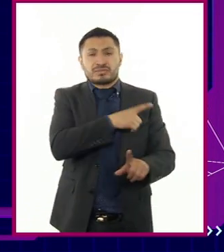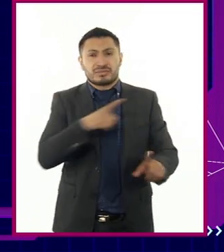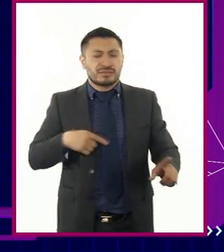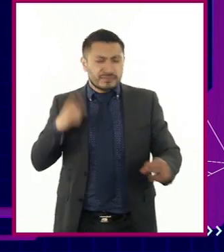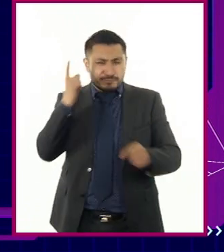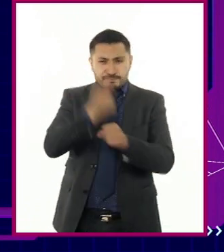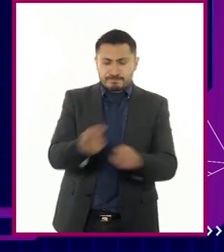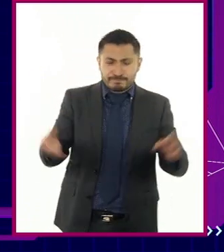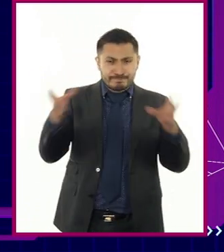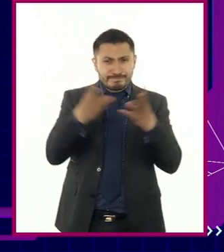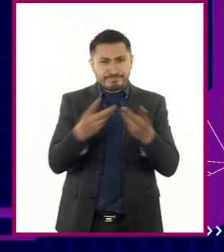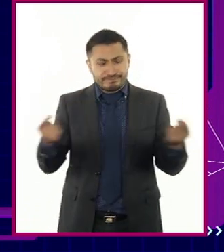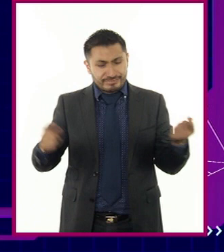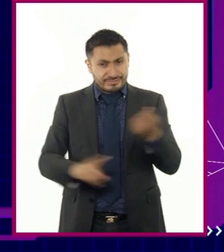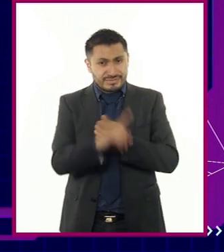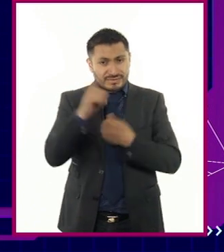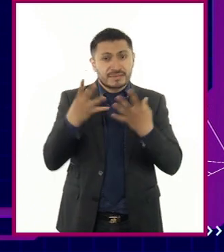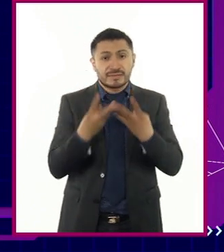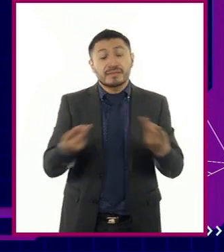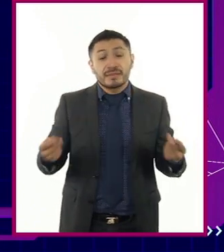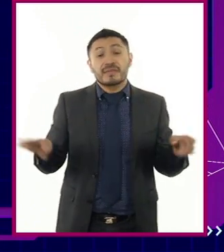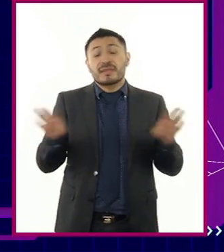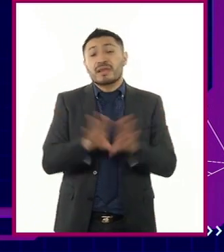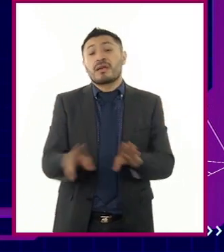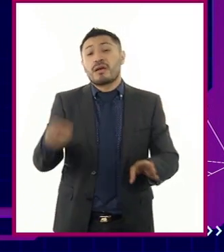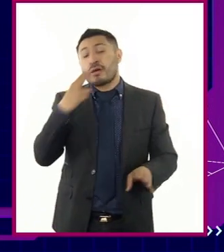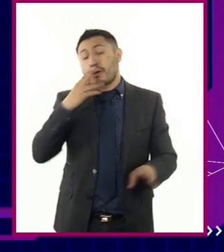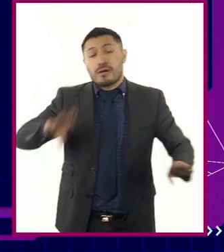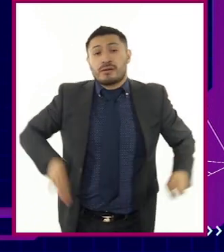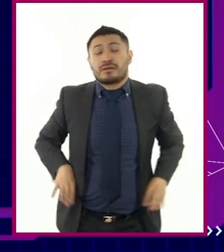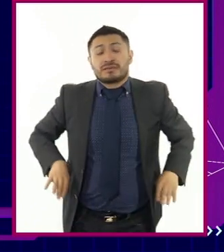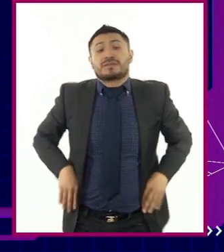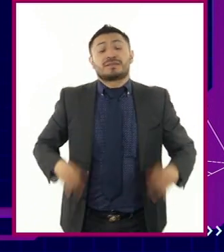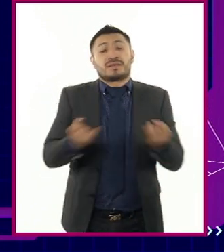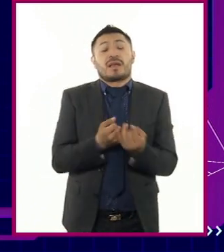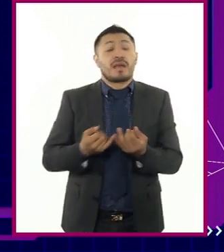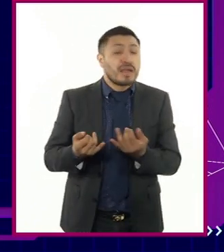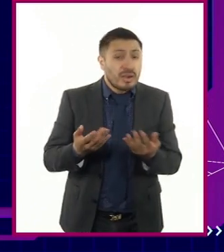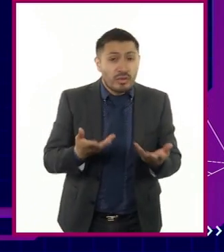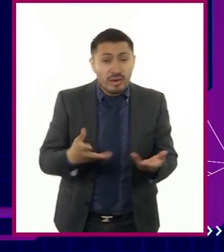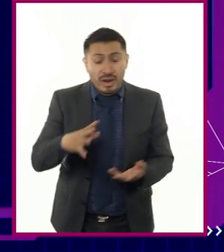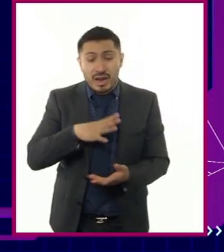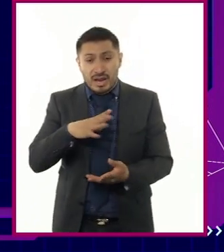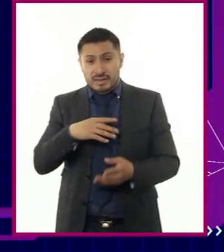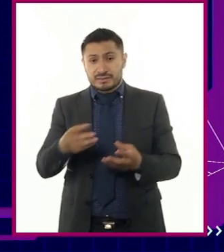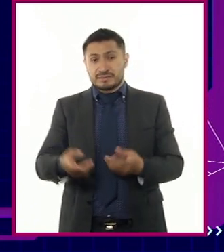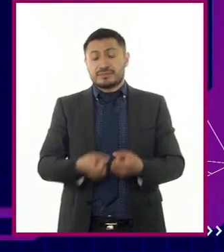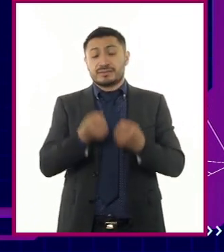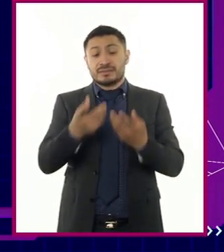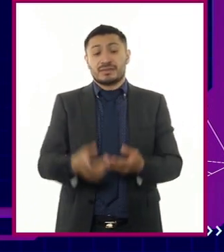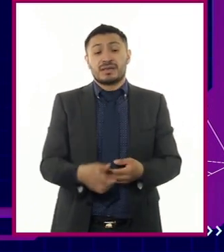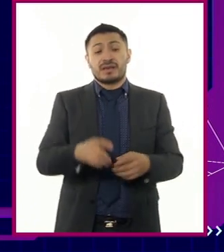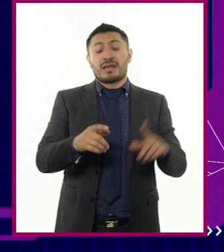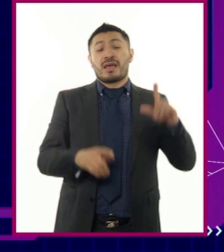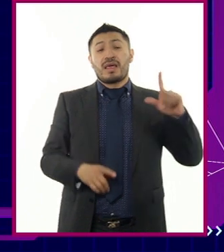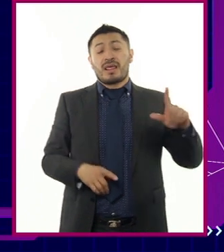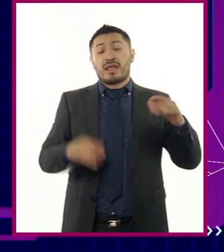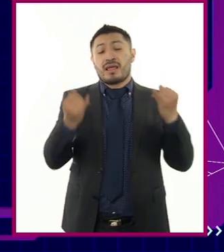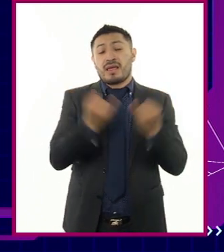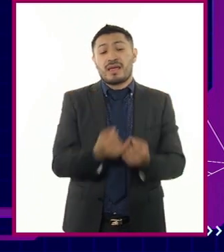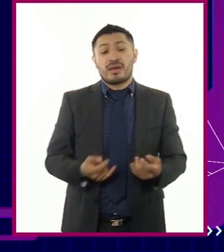de la expresión original. Aplicando las propiedades de la igualdad, obtenemos la expresión lambda es igual a